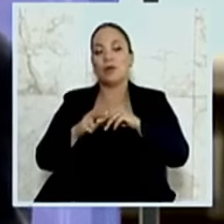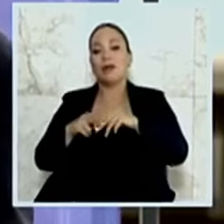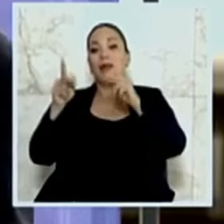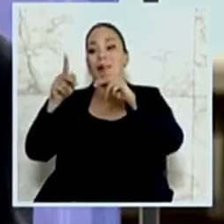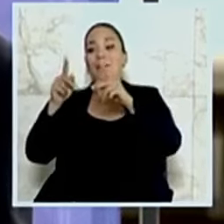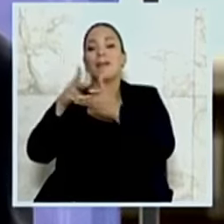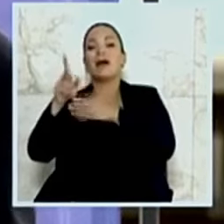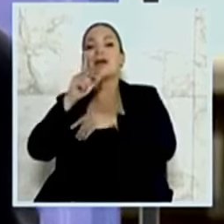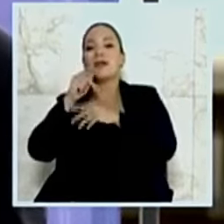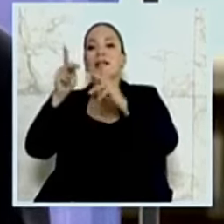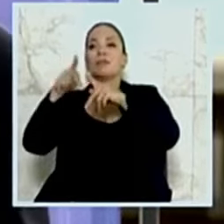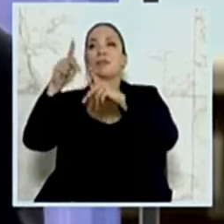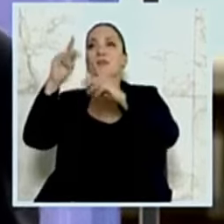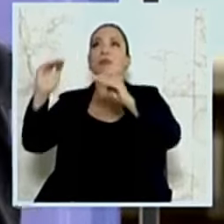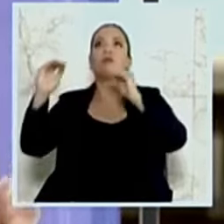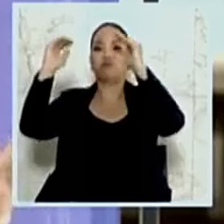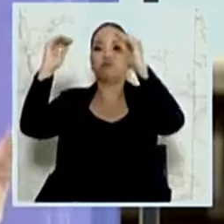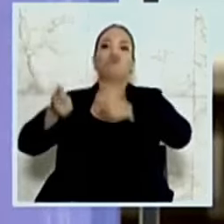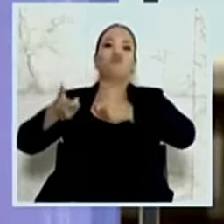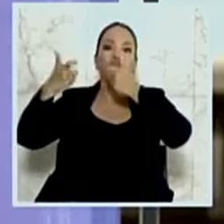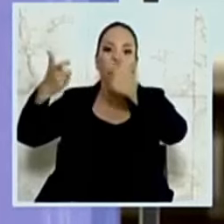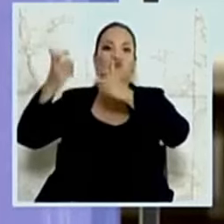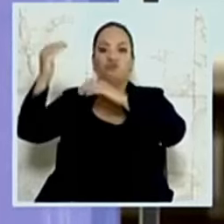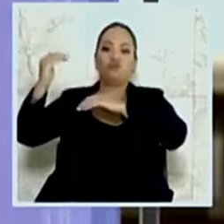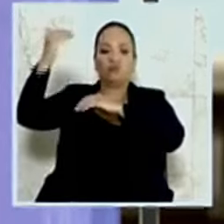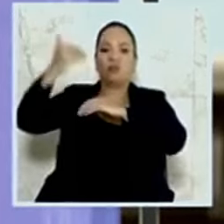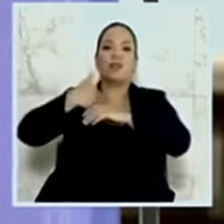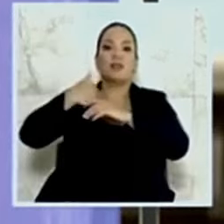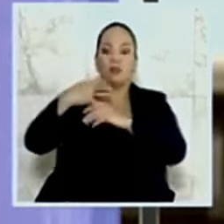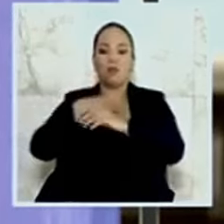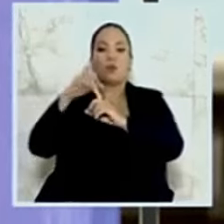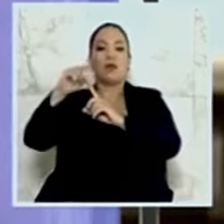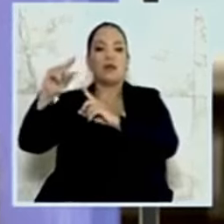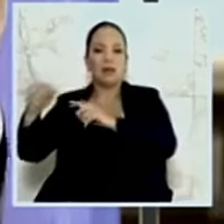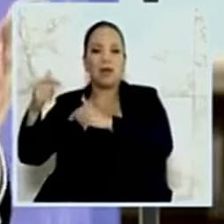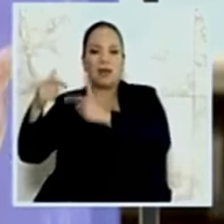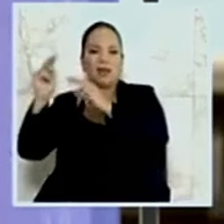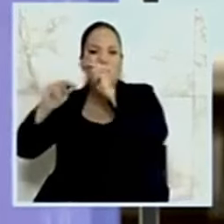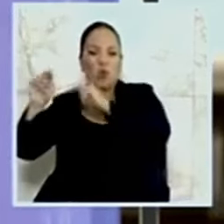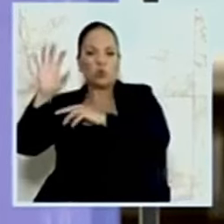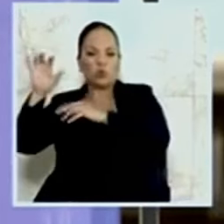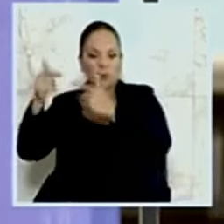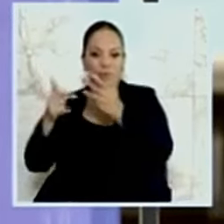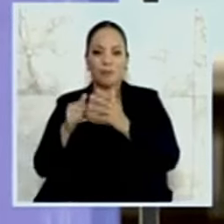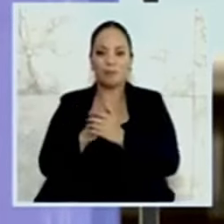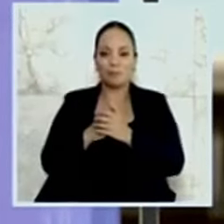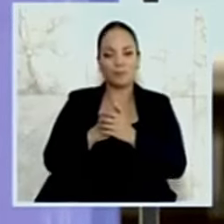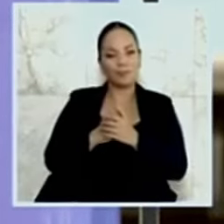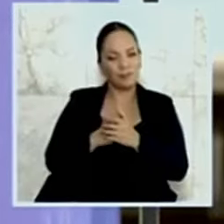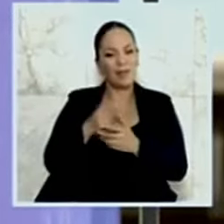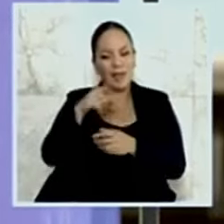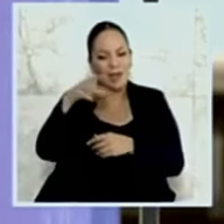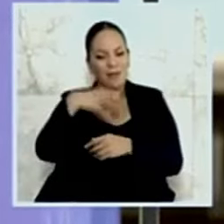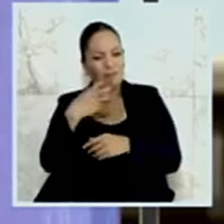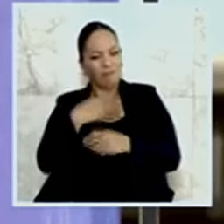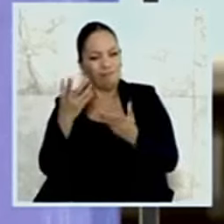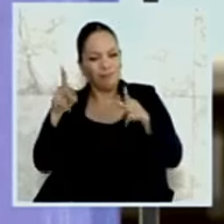impuestos a los más fregados, a los pulseadores de este país, y que lo pagaran a los de allá, no arriba, los